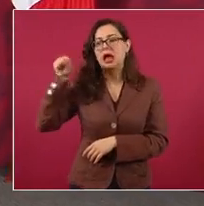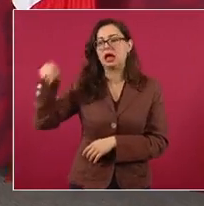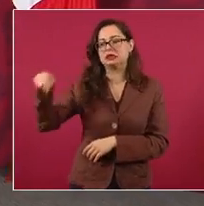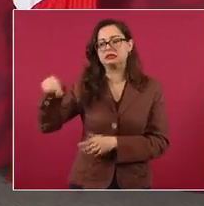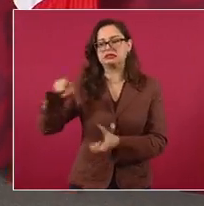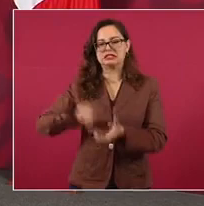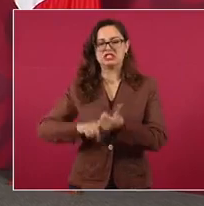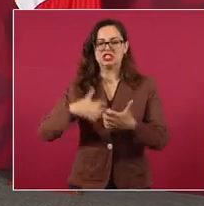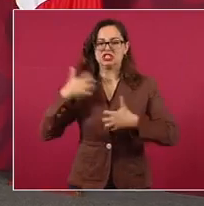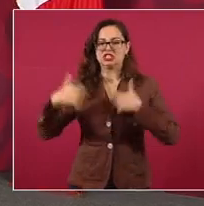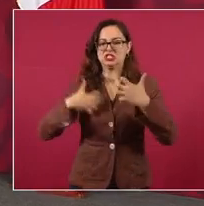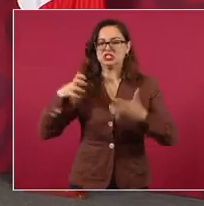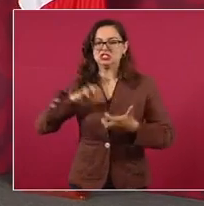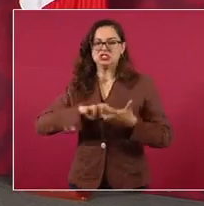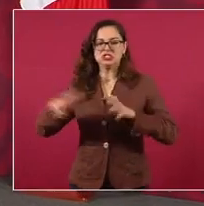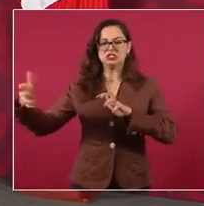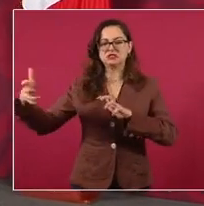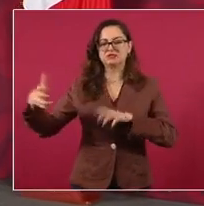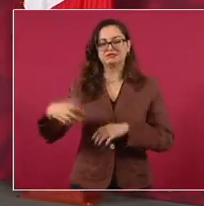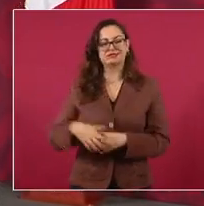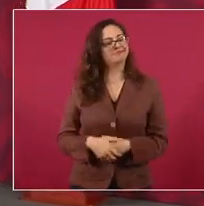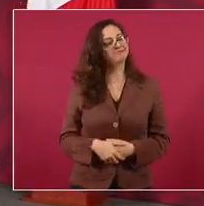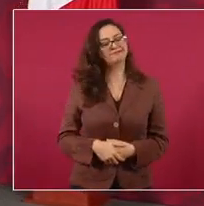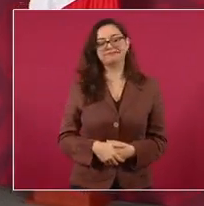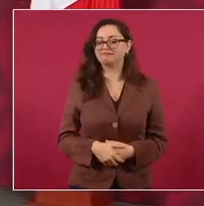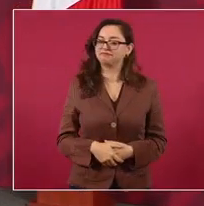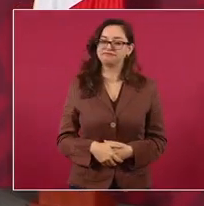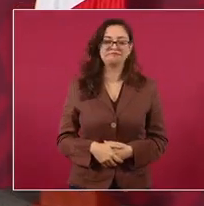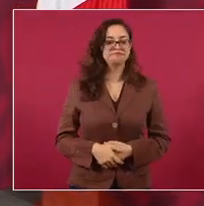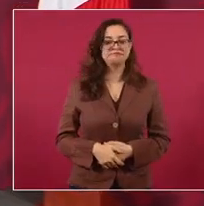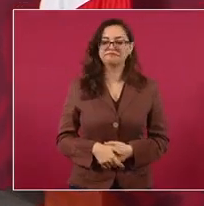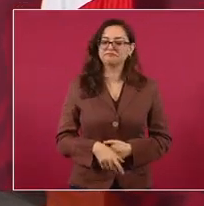Y ahí no estoy